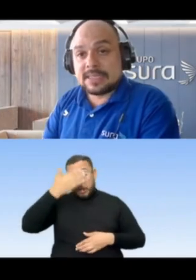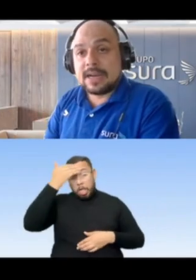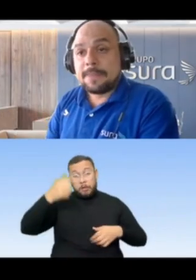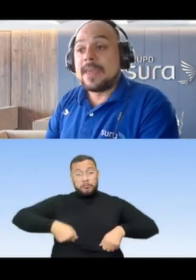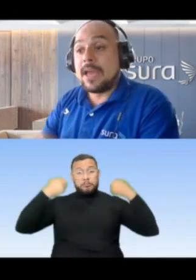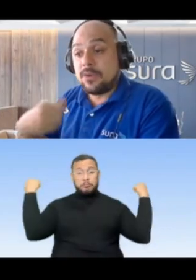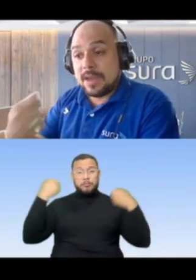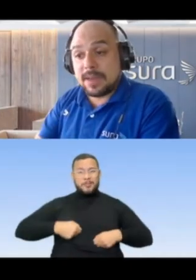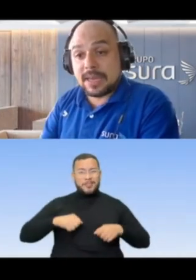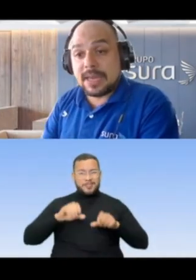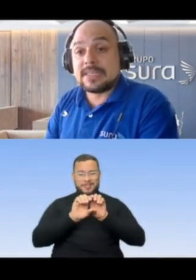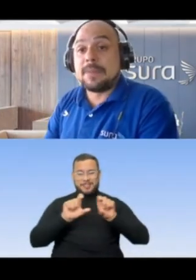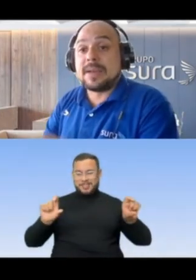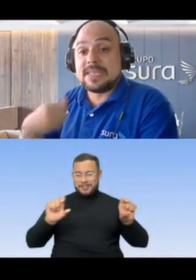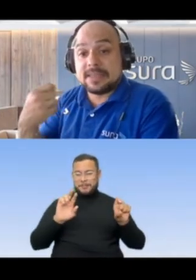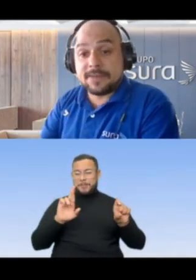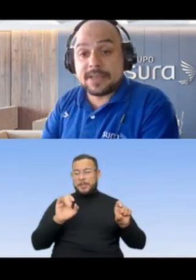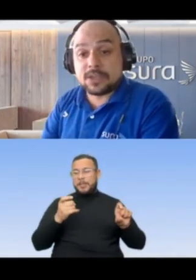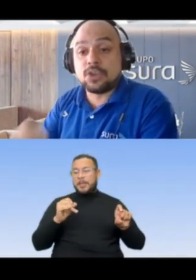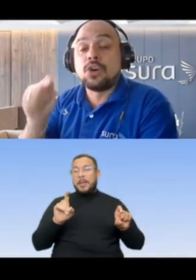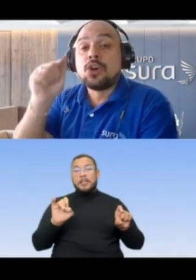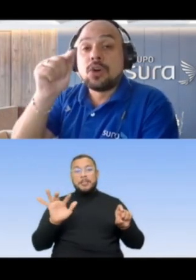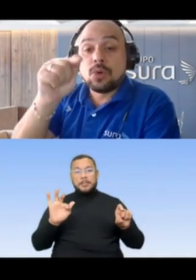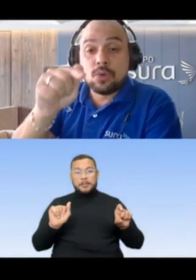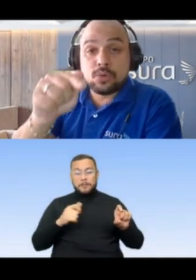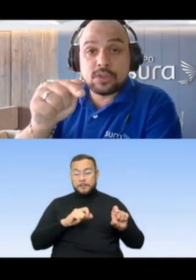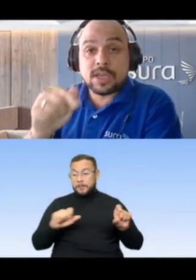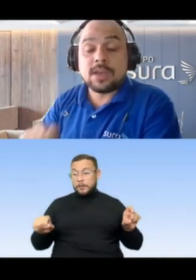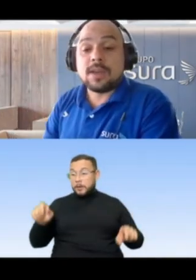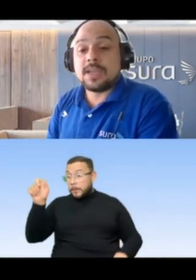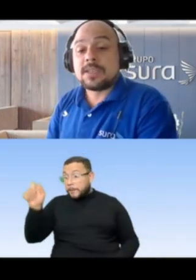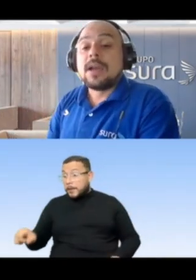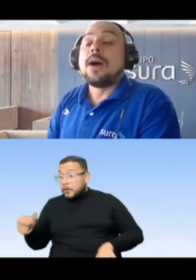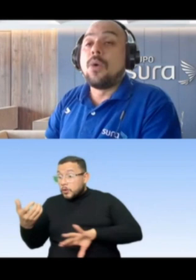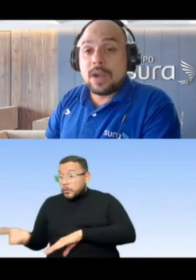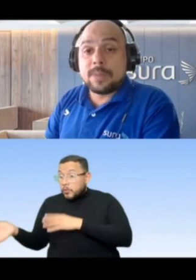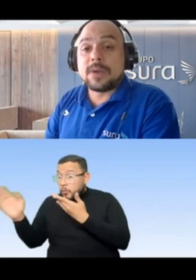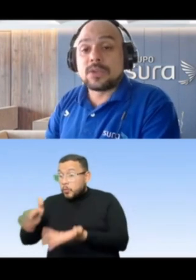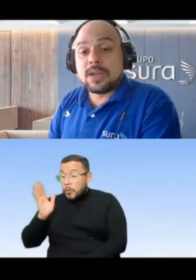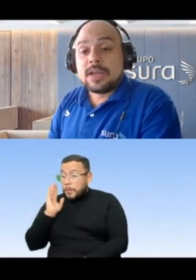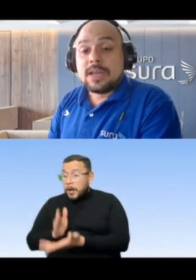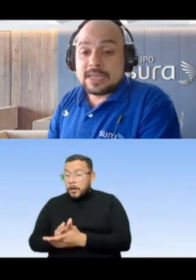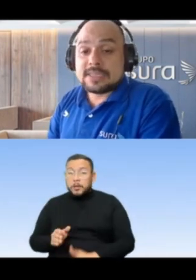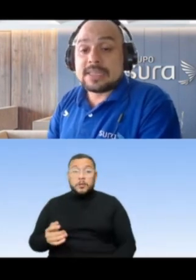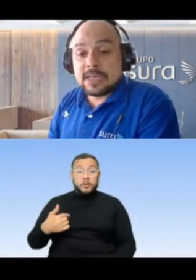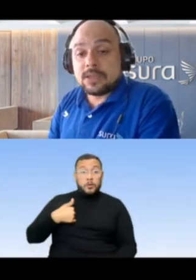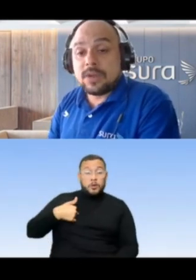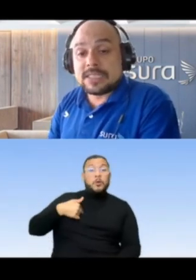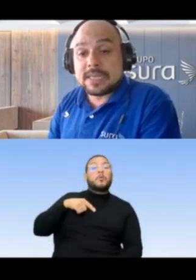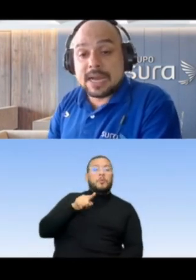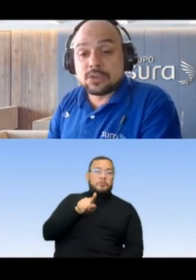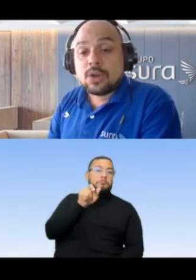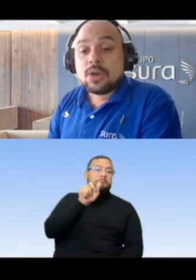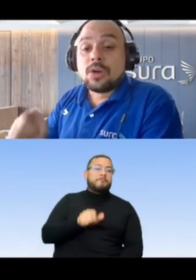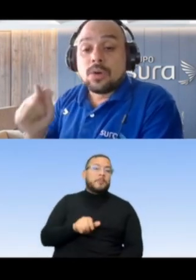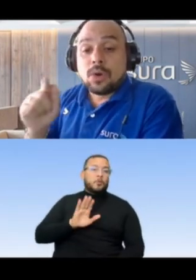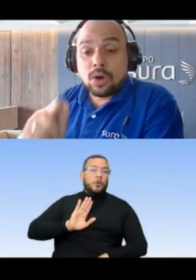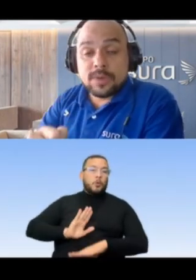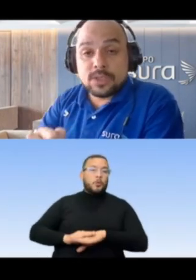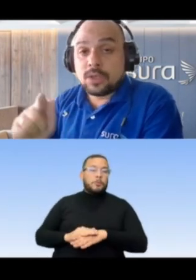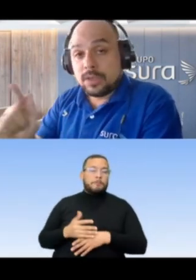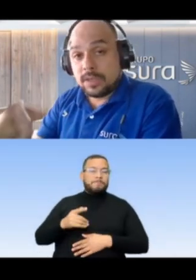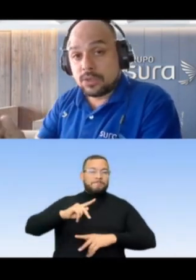de brigadista y hay una emergencia, el paciente falleció, usted es una persona que está haciendo en este